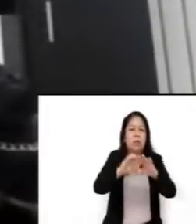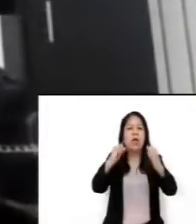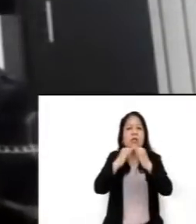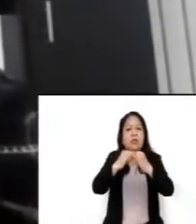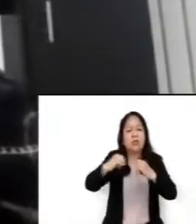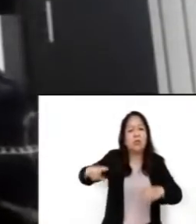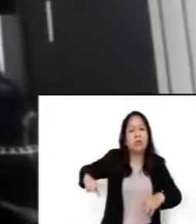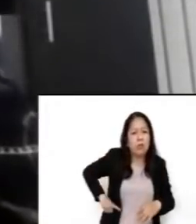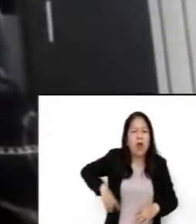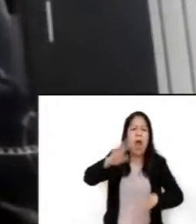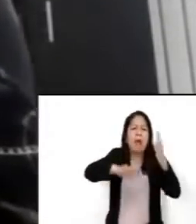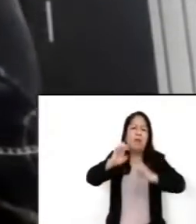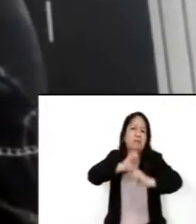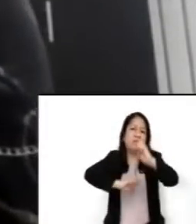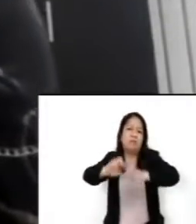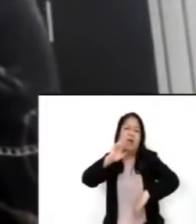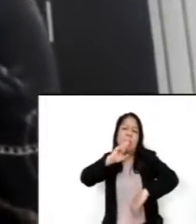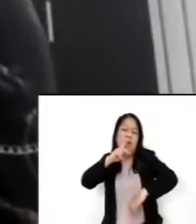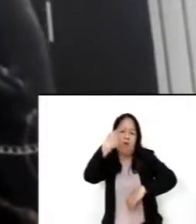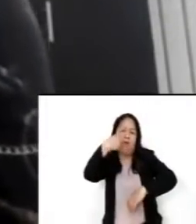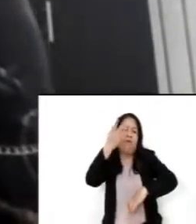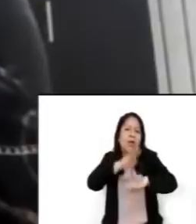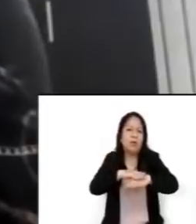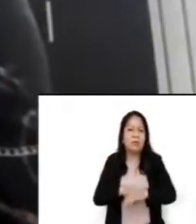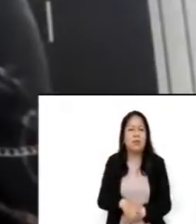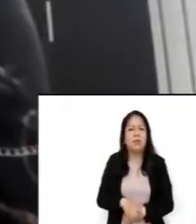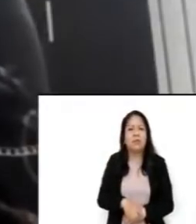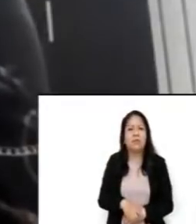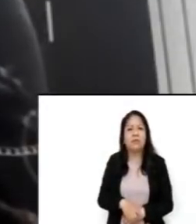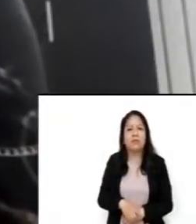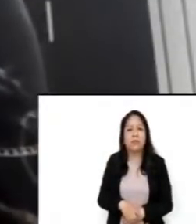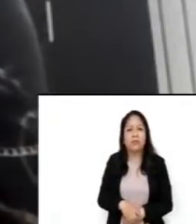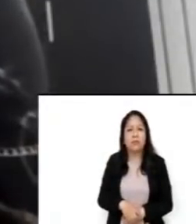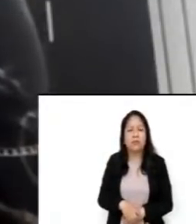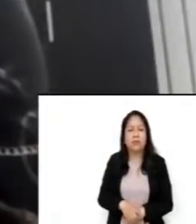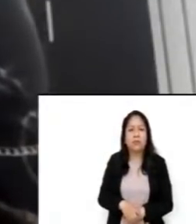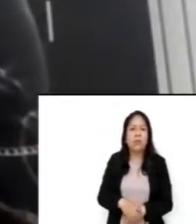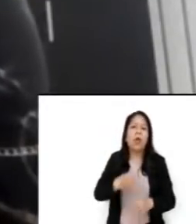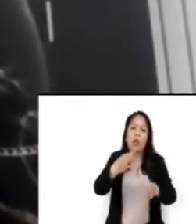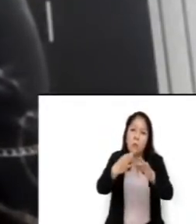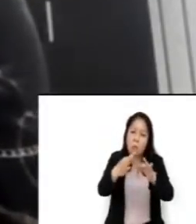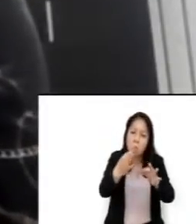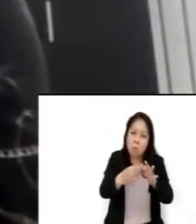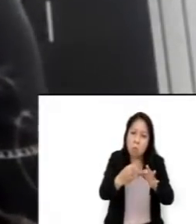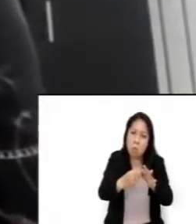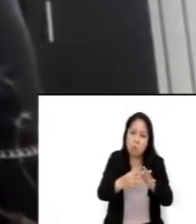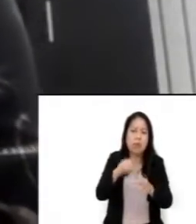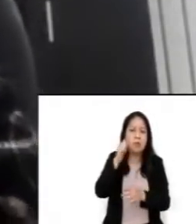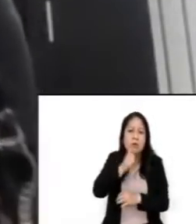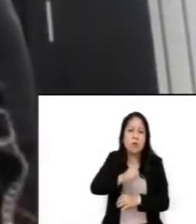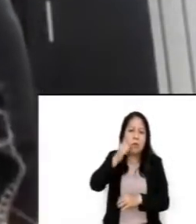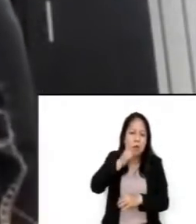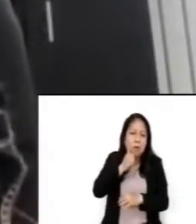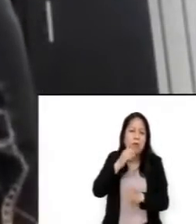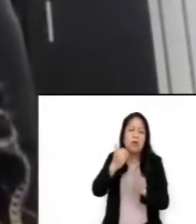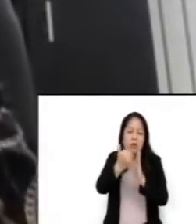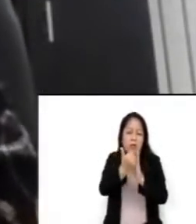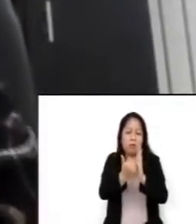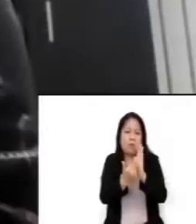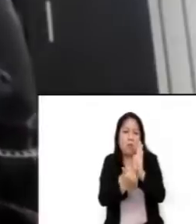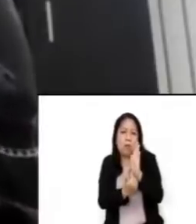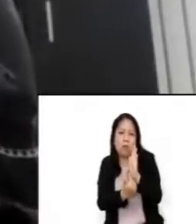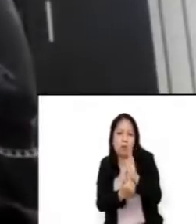más eficiente en el sector privado, digamos, de poder pues cumplir en los tiempos y formas y tener un tema de planeación